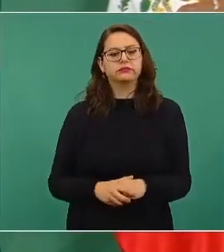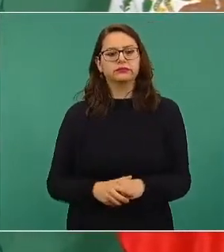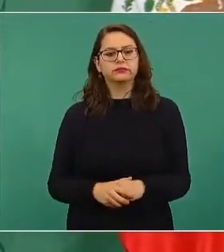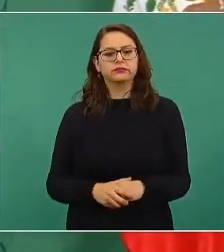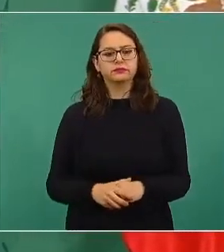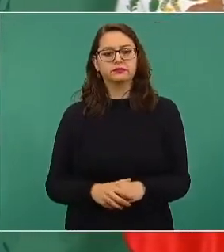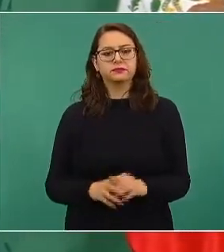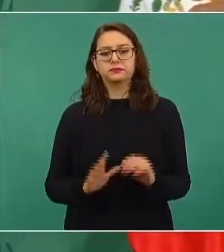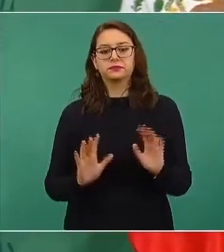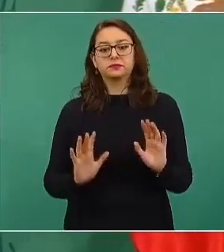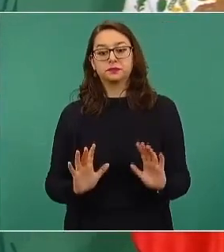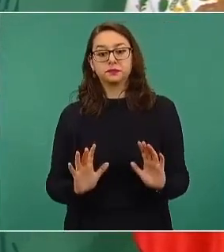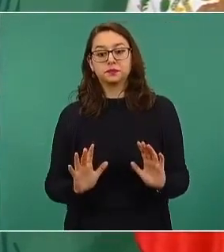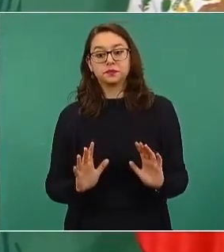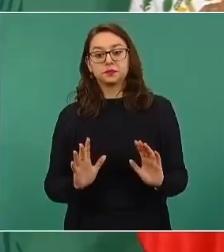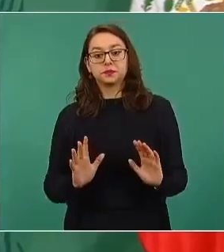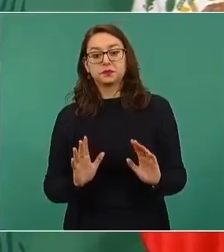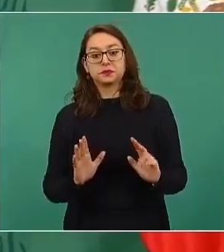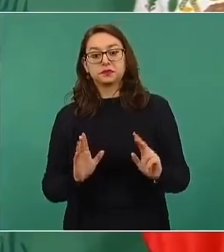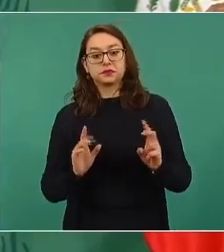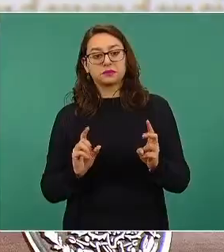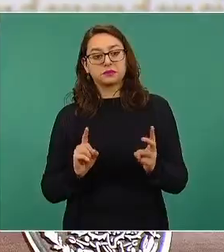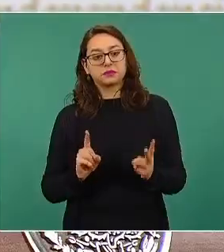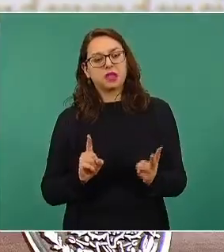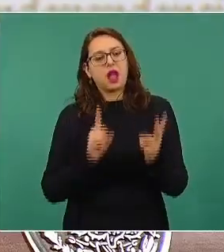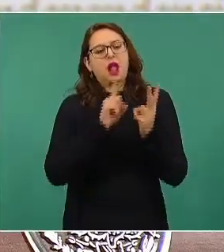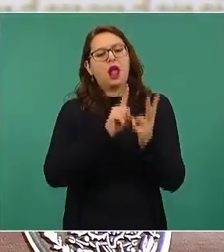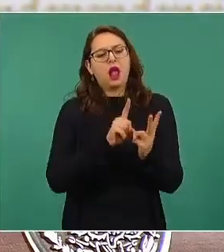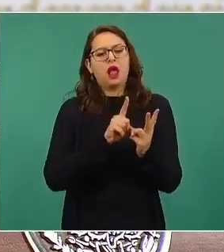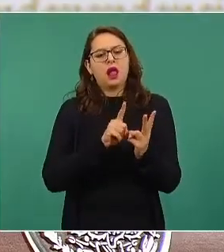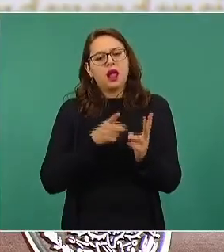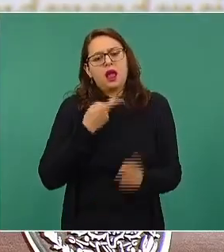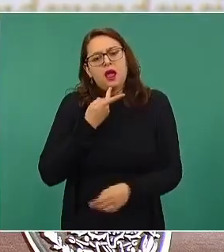Entonces, no es para ir a conceptualizar